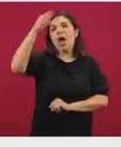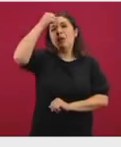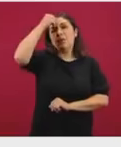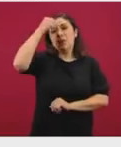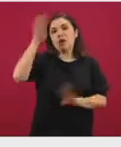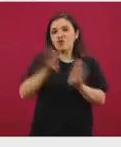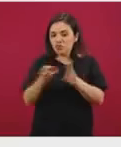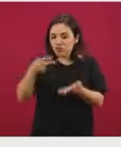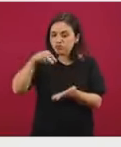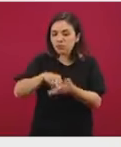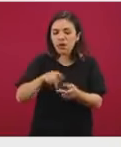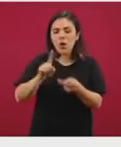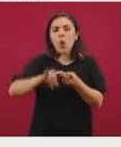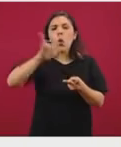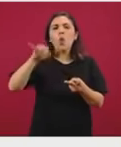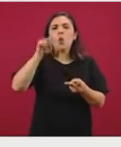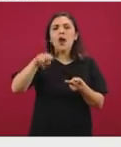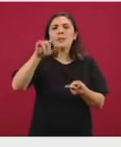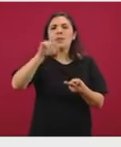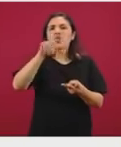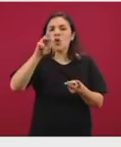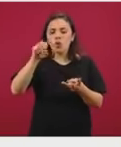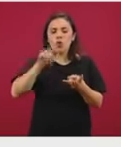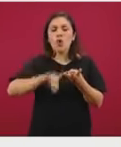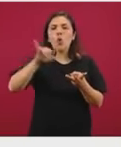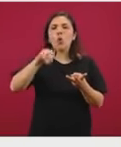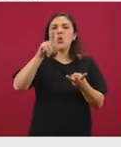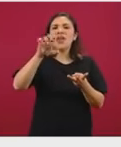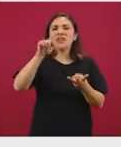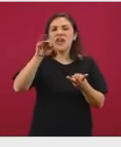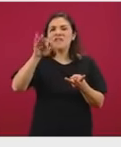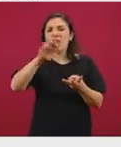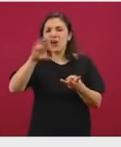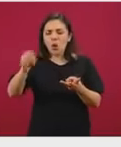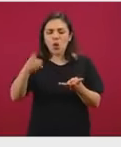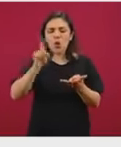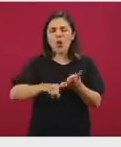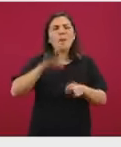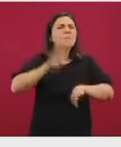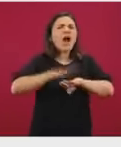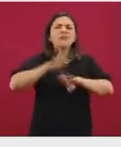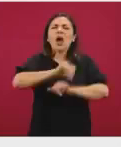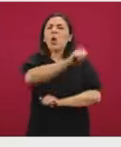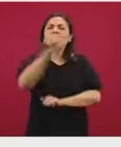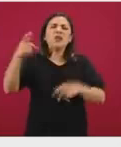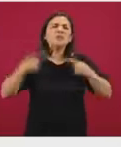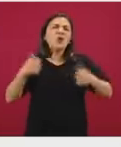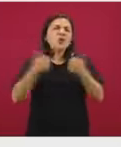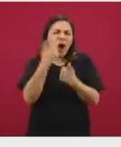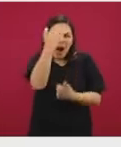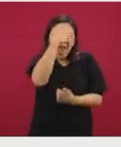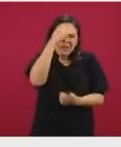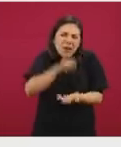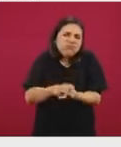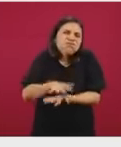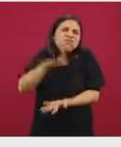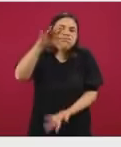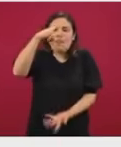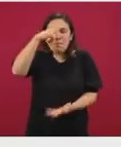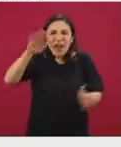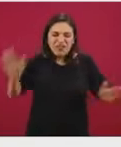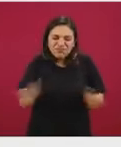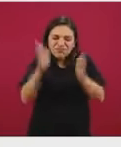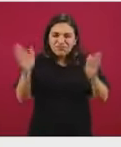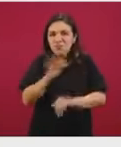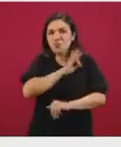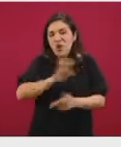también estará Juan Villoro, Julieta Fierro y algunas otras personas que tienen ya esa experiencia de hacer fomento a la